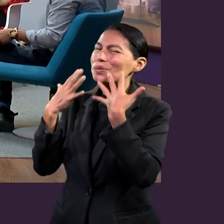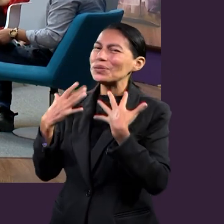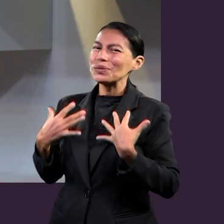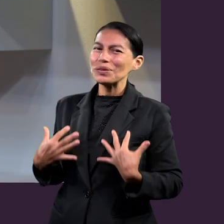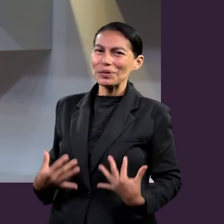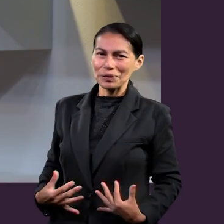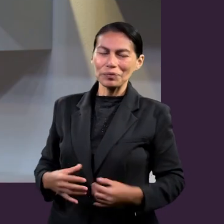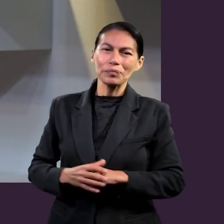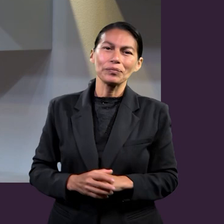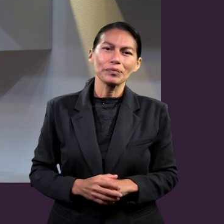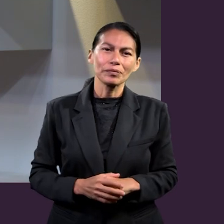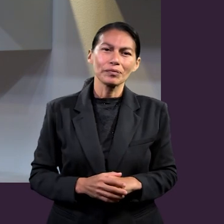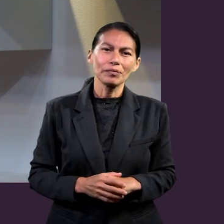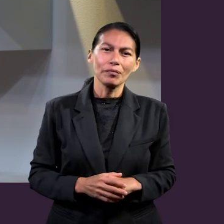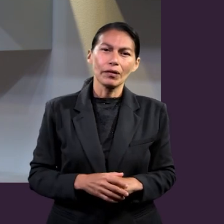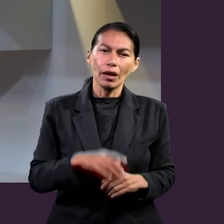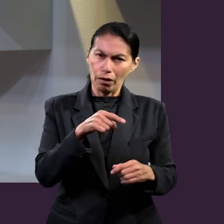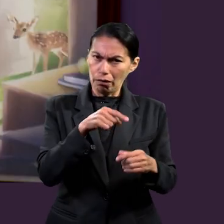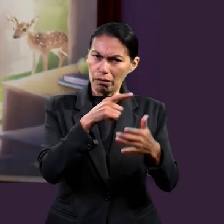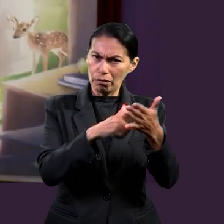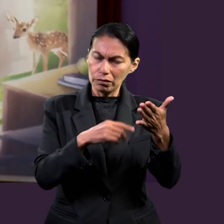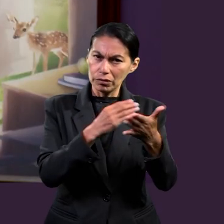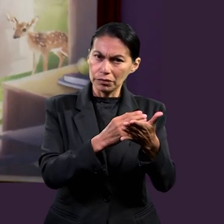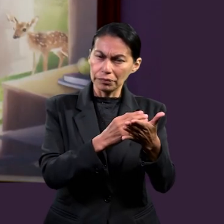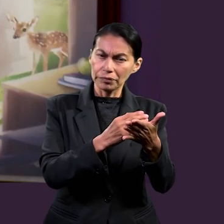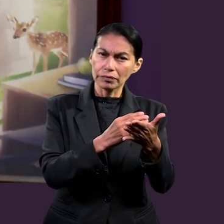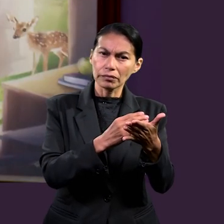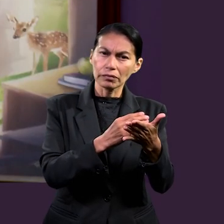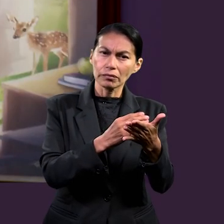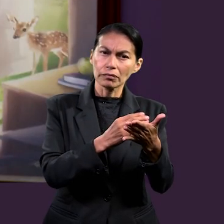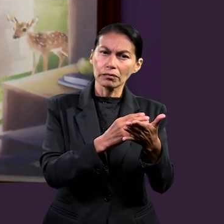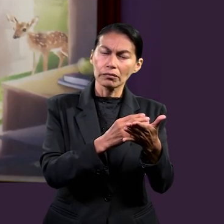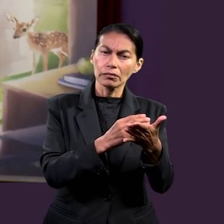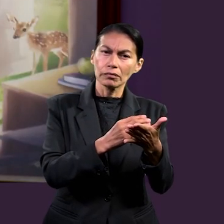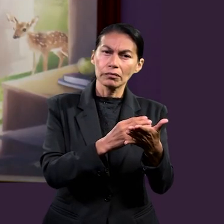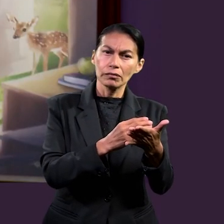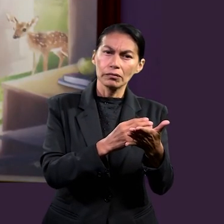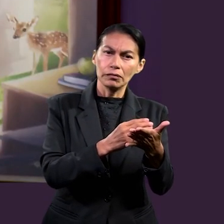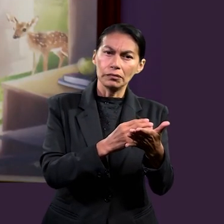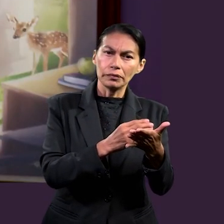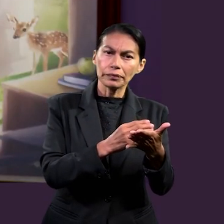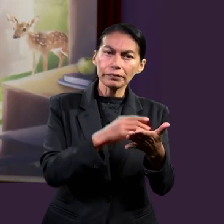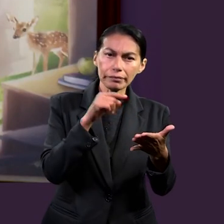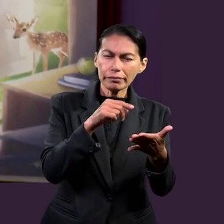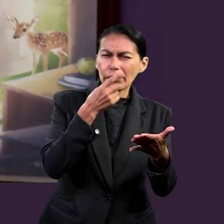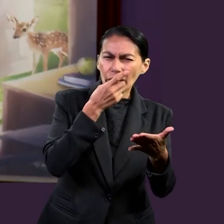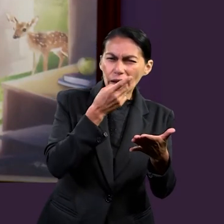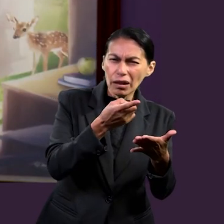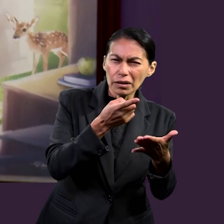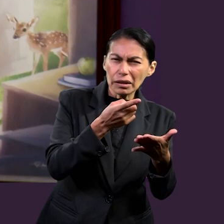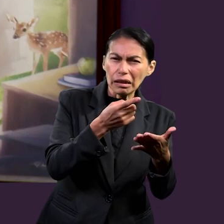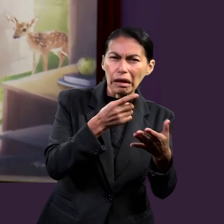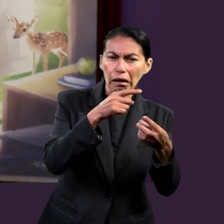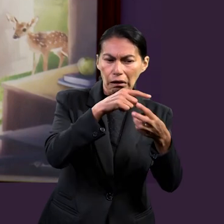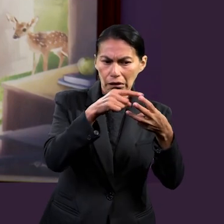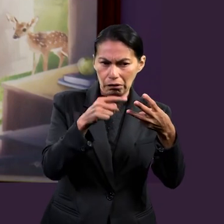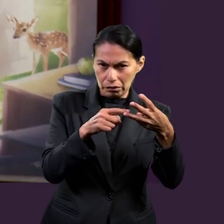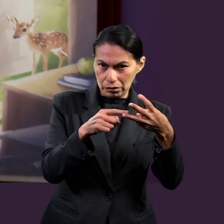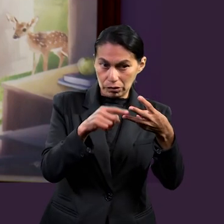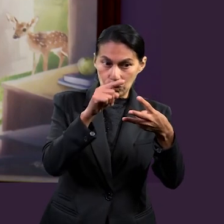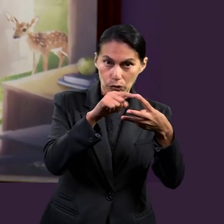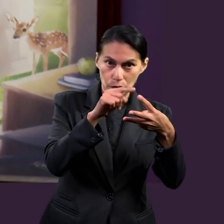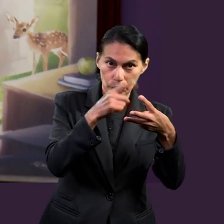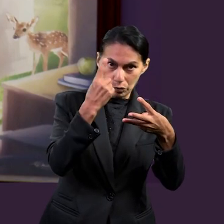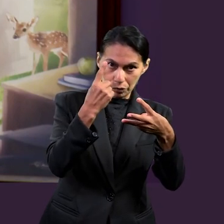Y aquí en la lección se expresan como tres pasos, ¿no? Que es